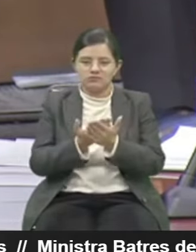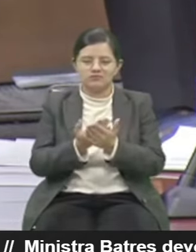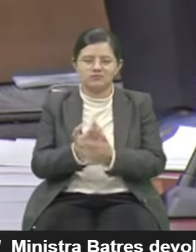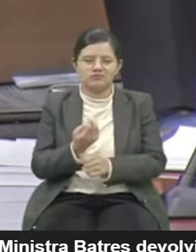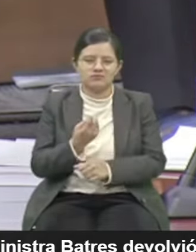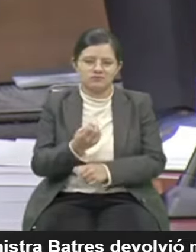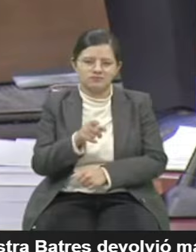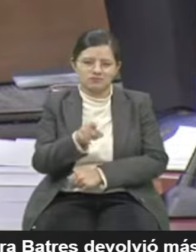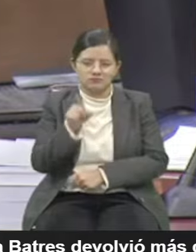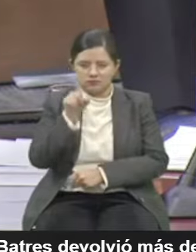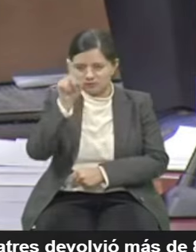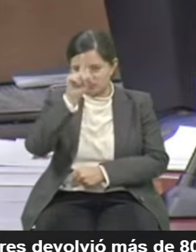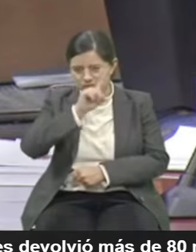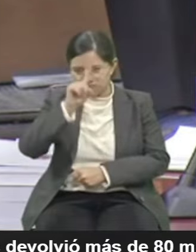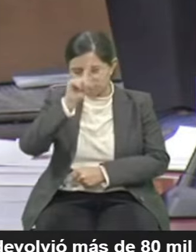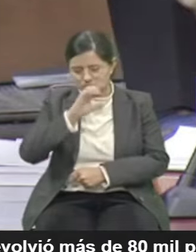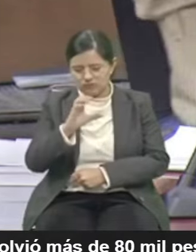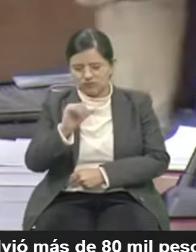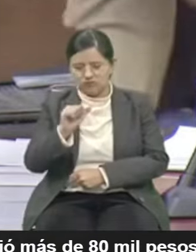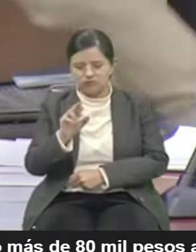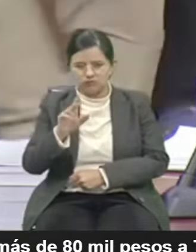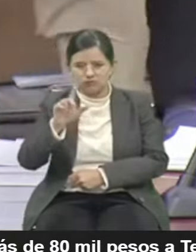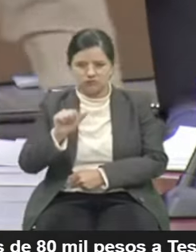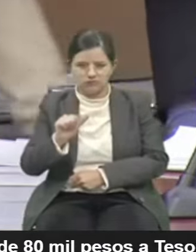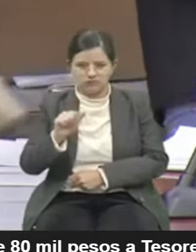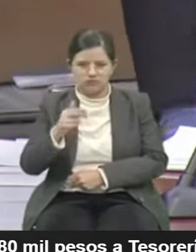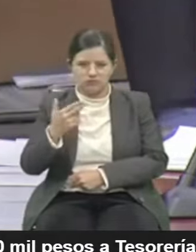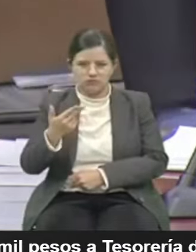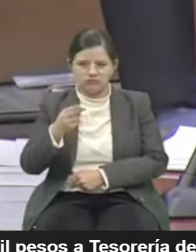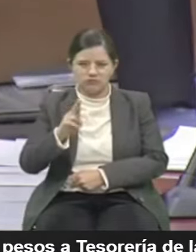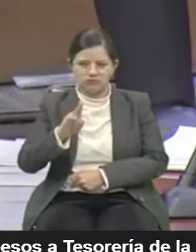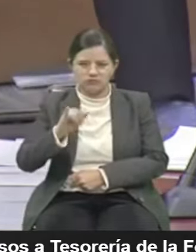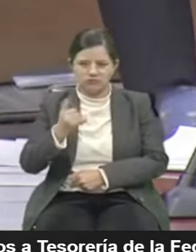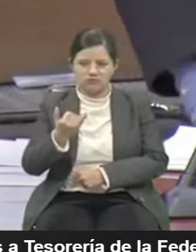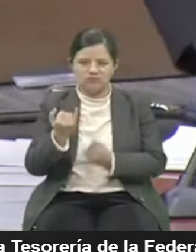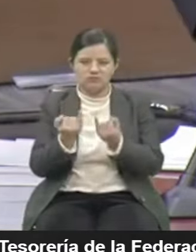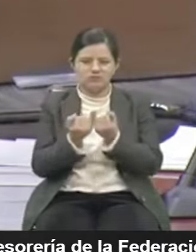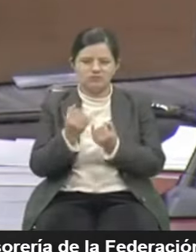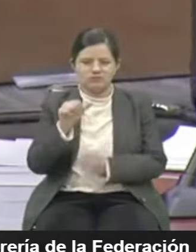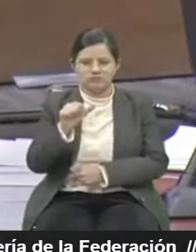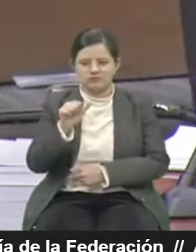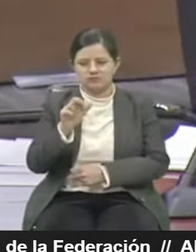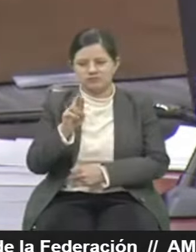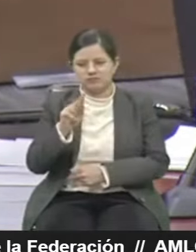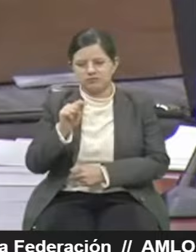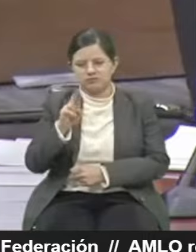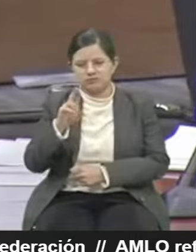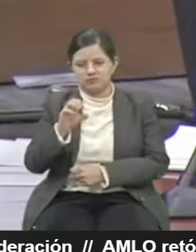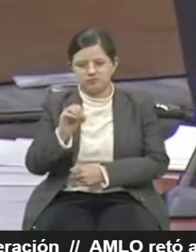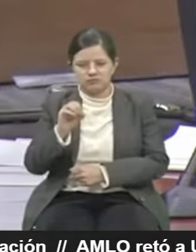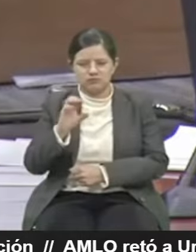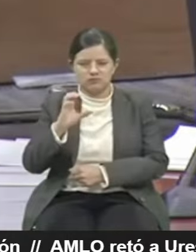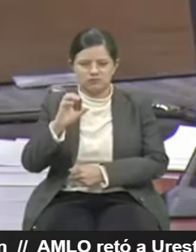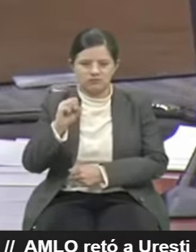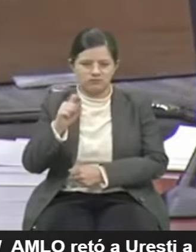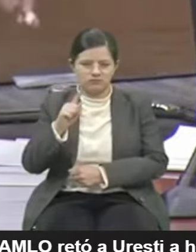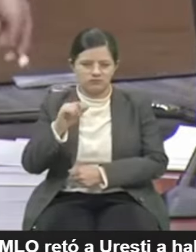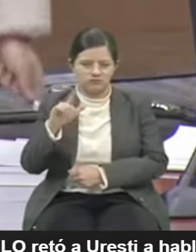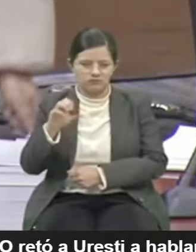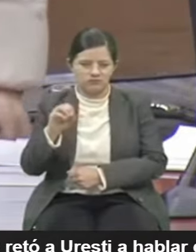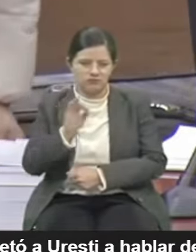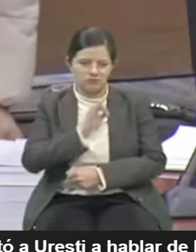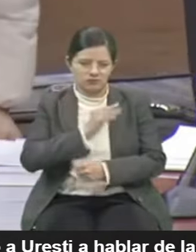comentarios de los consejeros Carla humfrey y Arturo Castillo se agregue al acuerdo que se